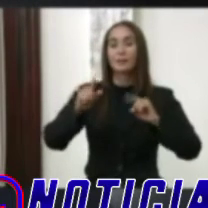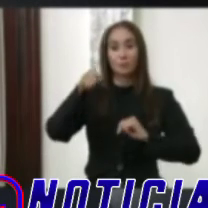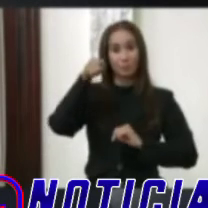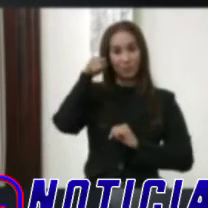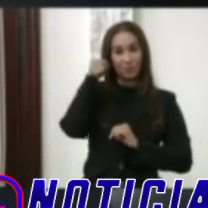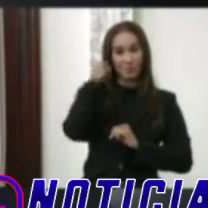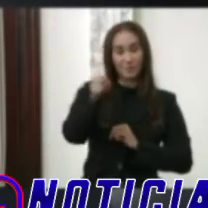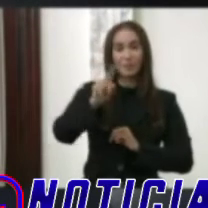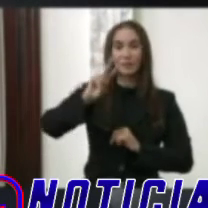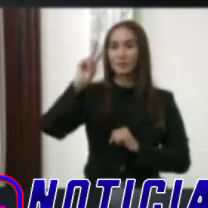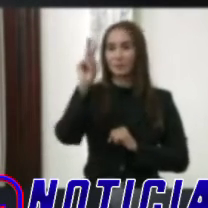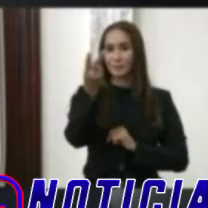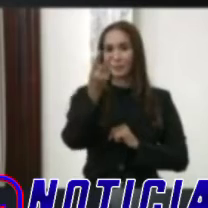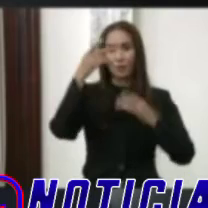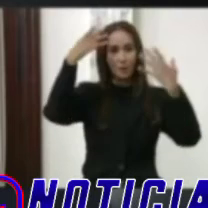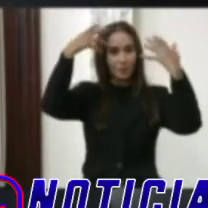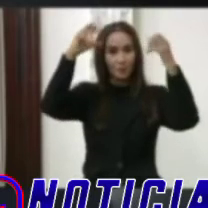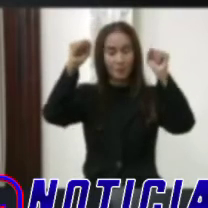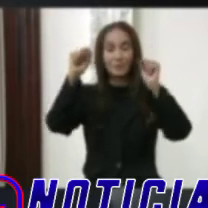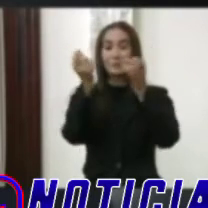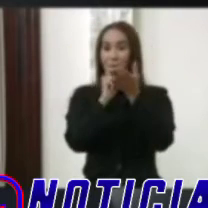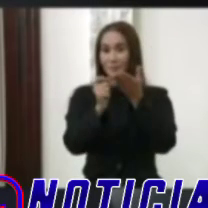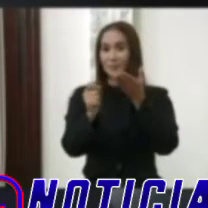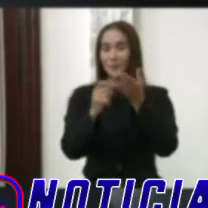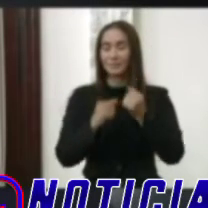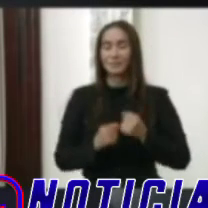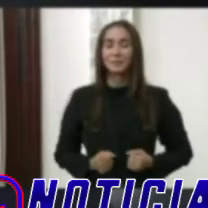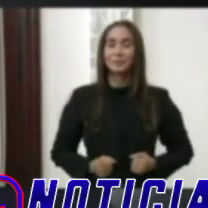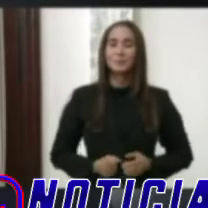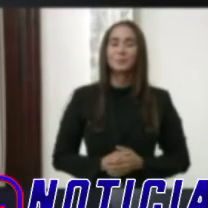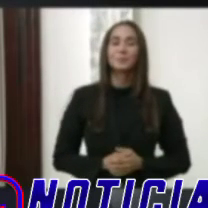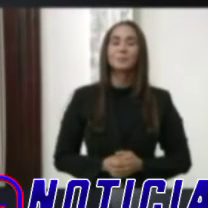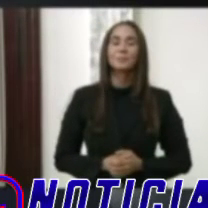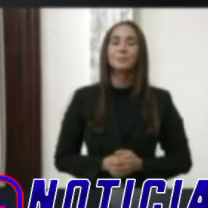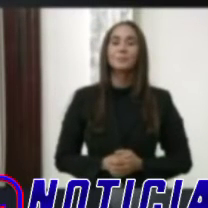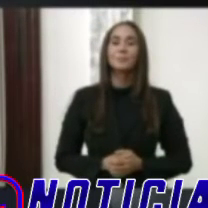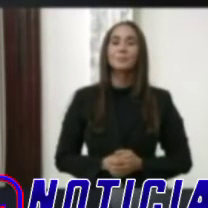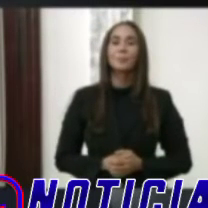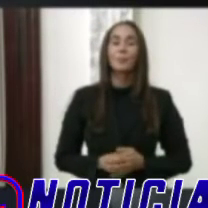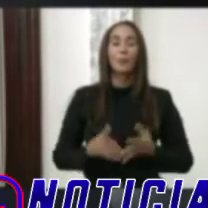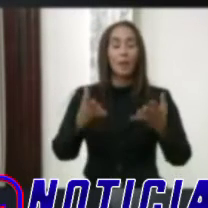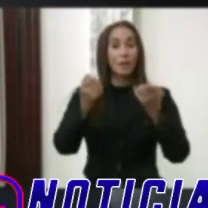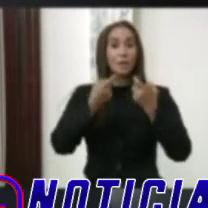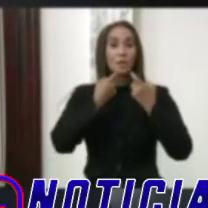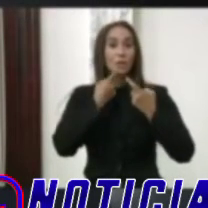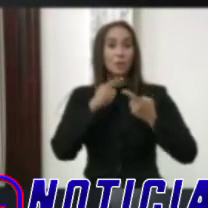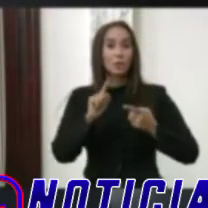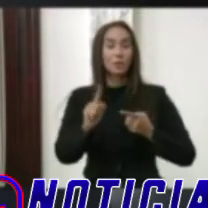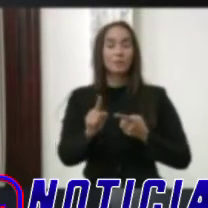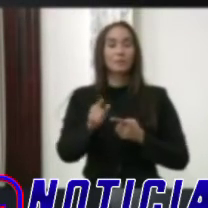el segundo mandatario que lo está haciendo. Quiero